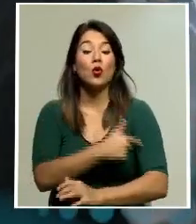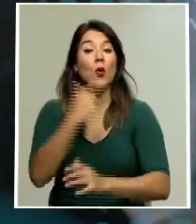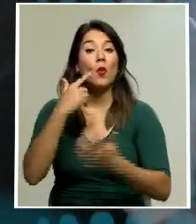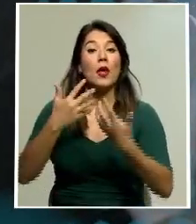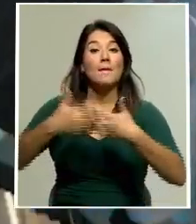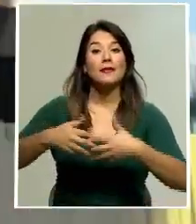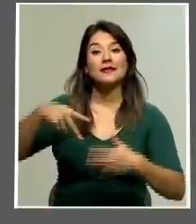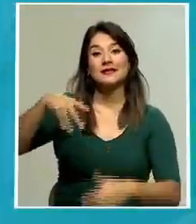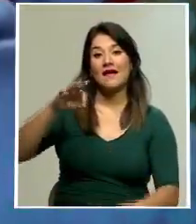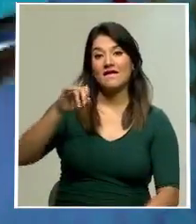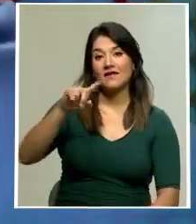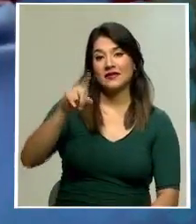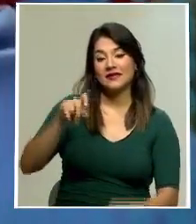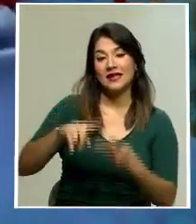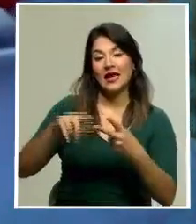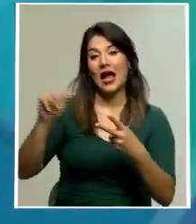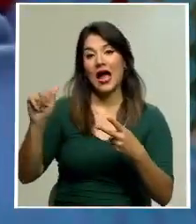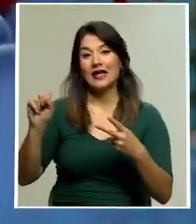AstraZeneca.